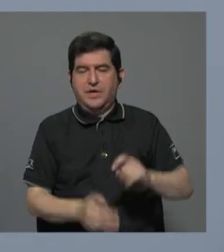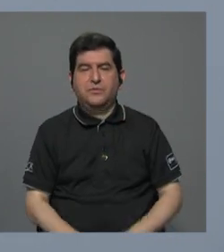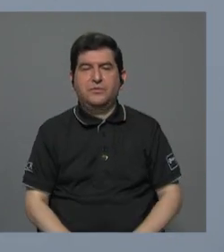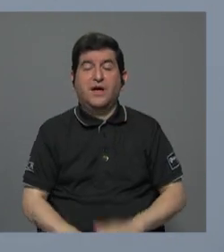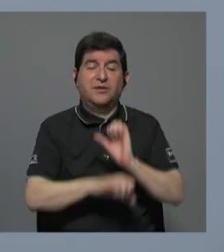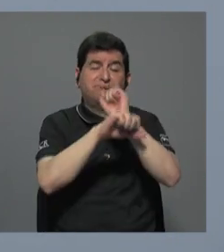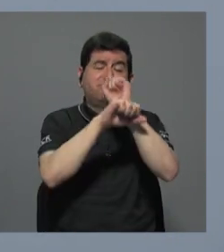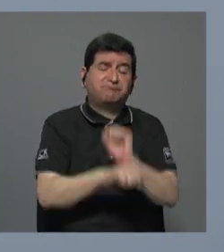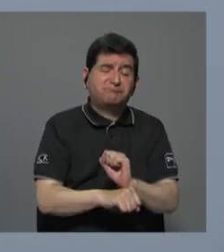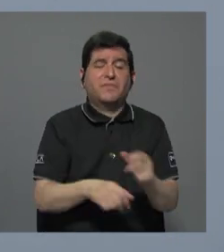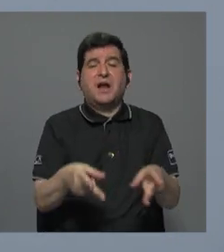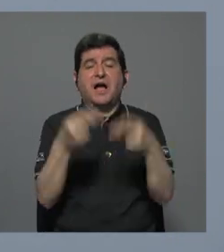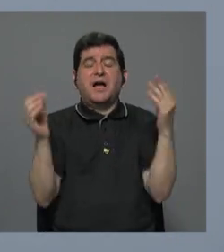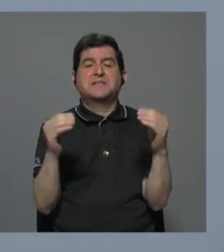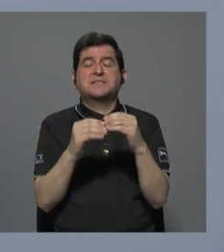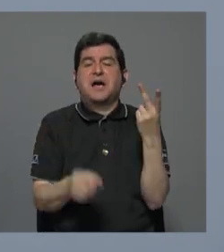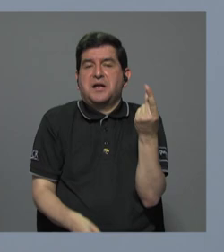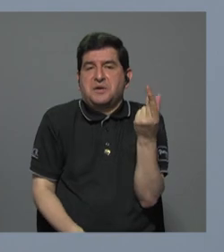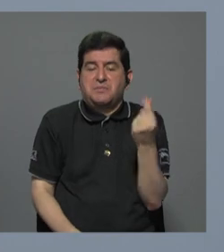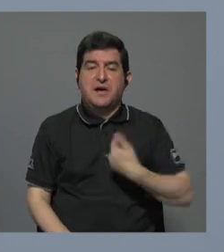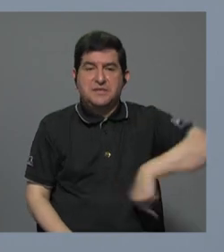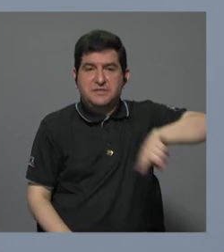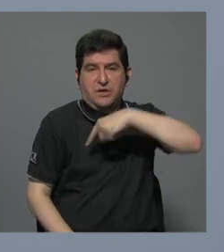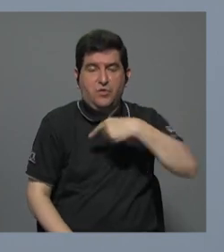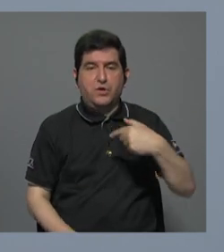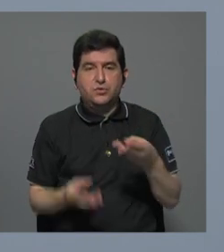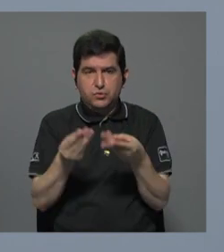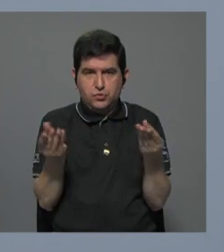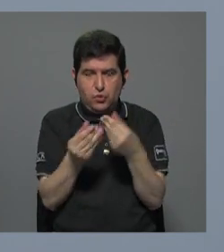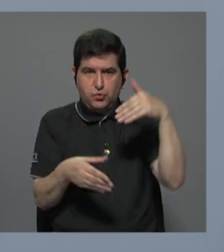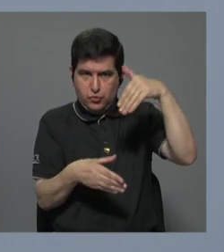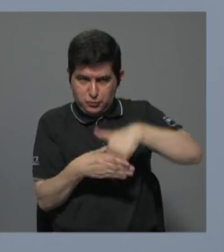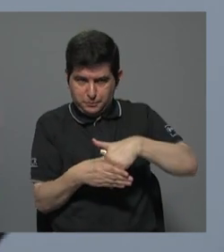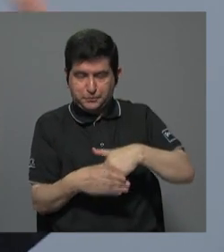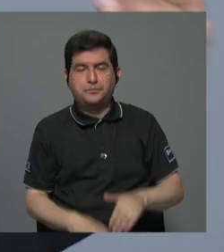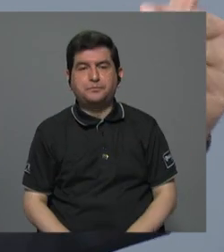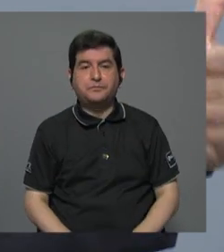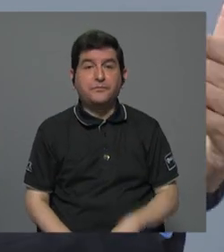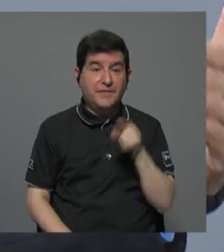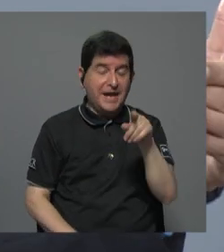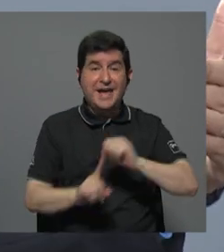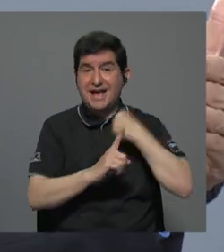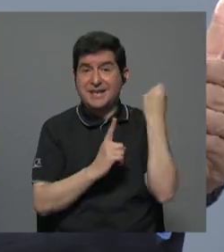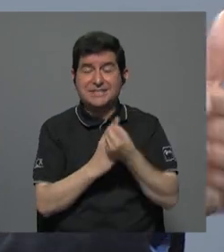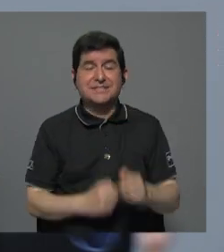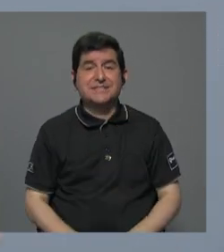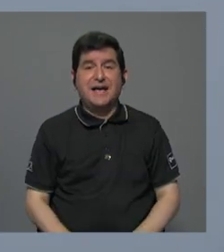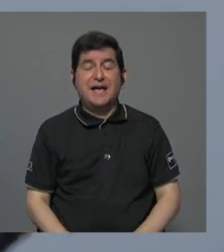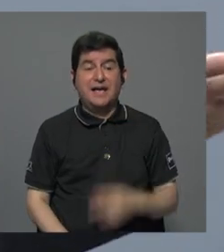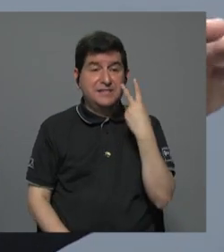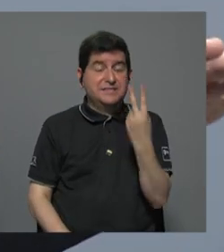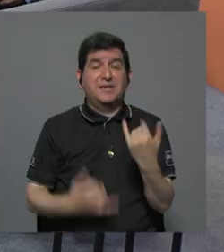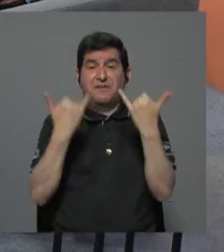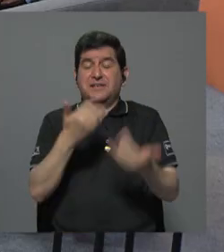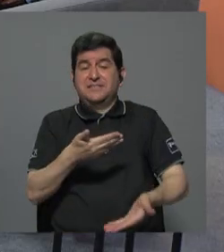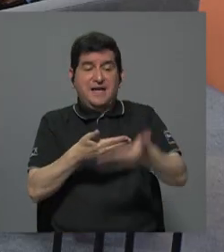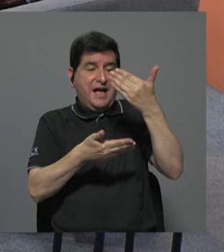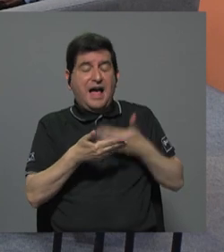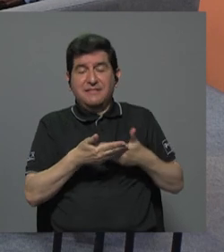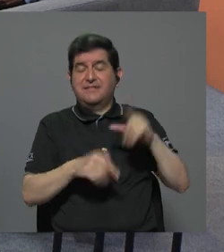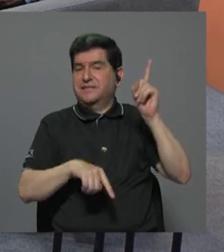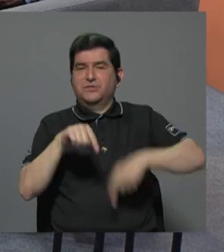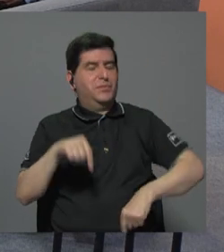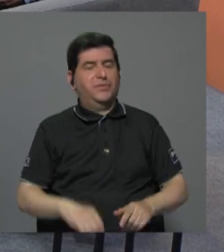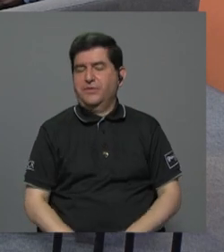acostumbramos a gastar más dinero de lo que estábamos produciendo entonces sencillamente eso es un asunto de espejos retrovisores ya no podemos ver marcha atrás